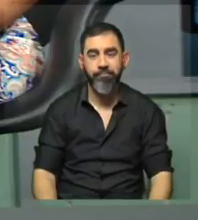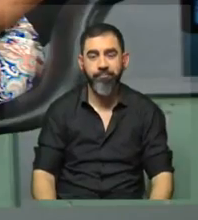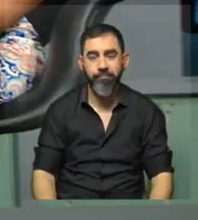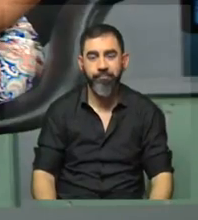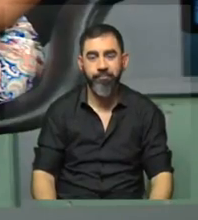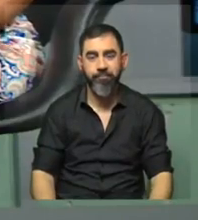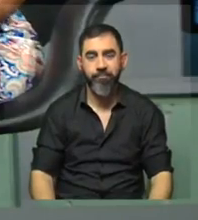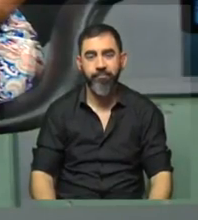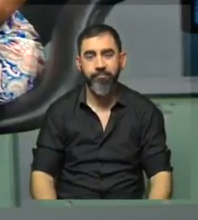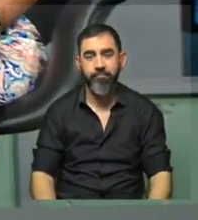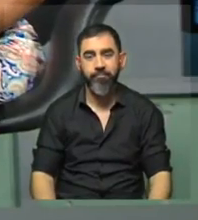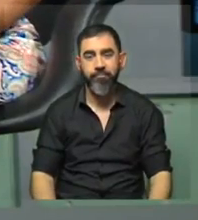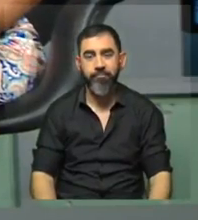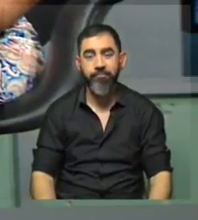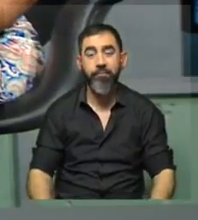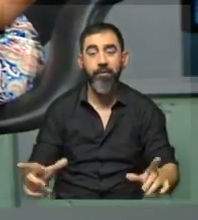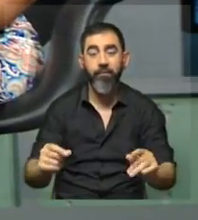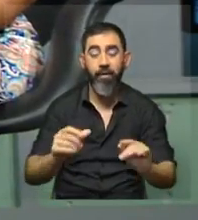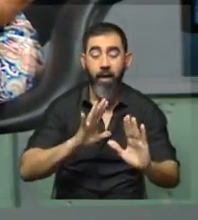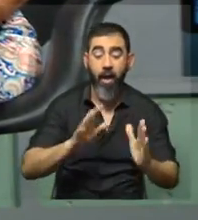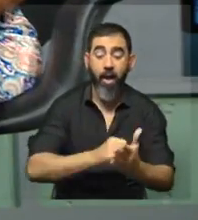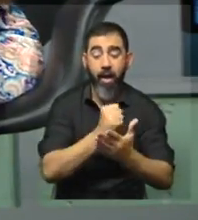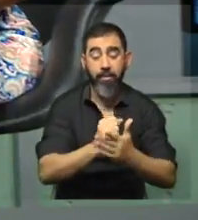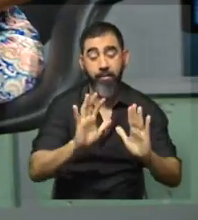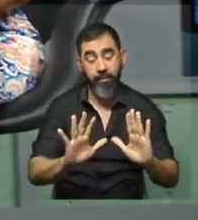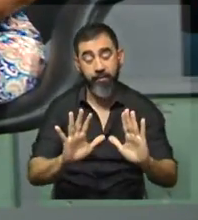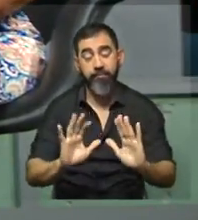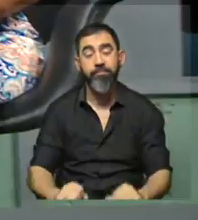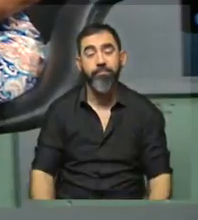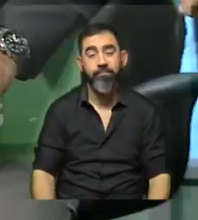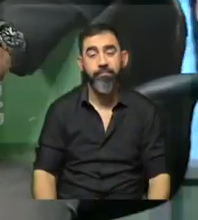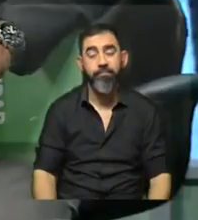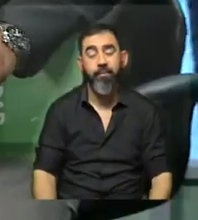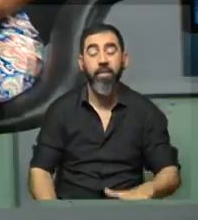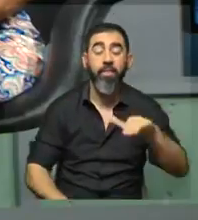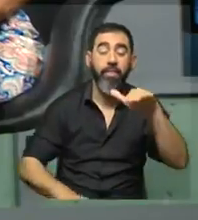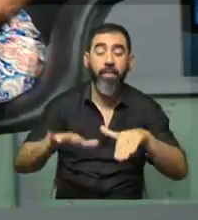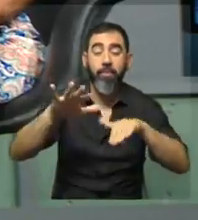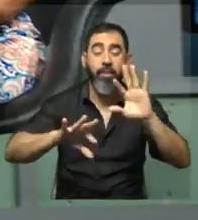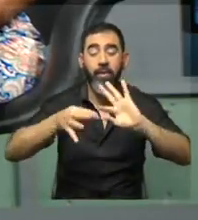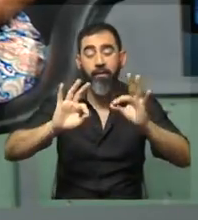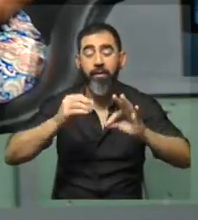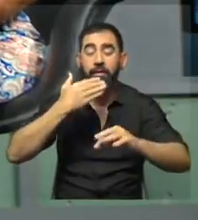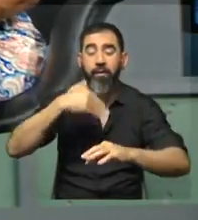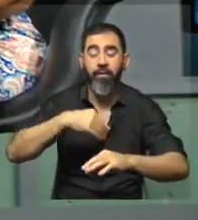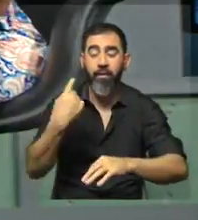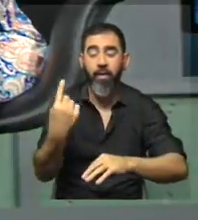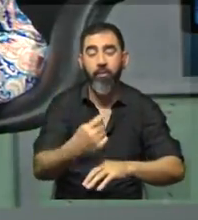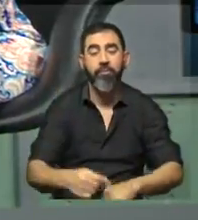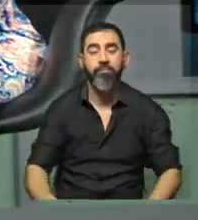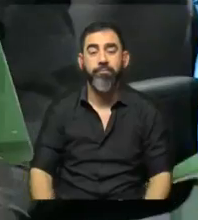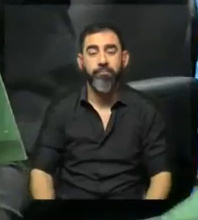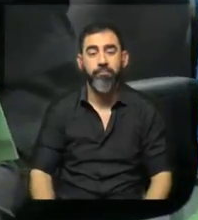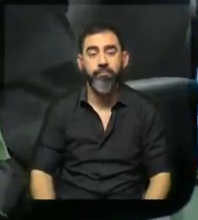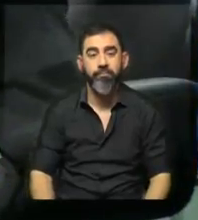poco. Hasta aquí llegamos, que no es poco. ¿No? Porque depende cómo uno lea cada una de las frases, ¿no? Hay que estar parado a las 8 de la mañana.